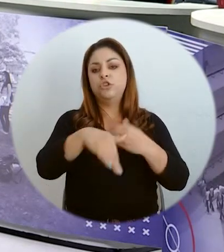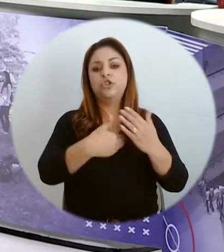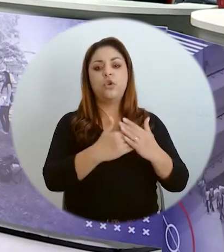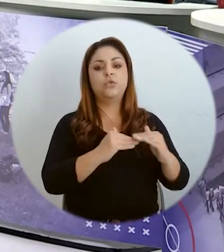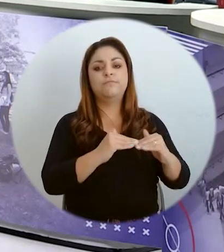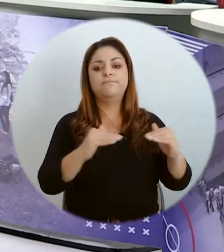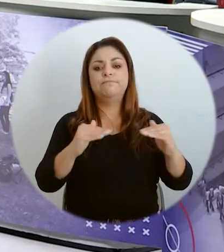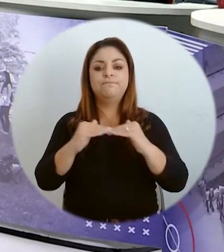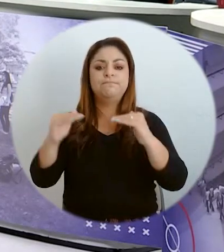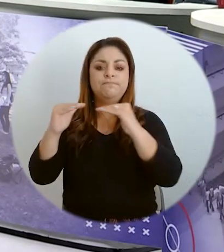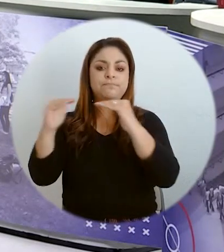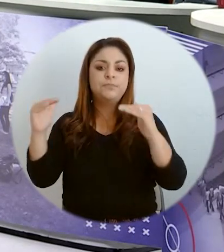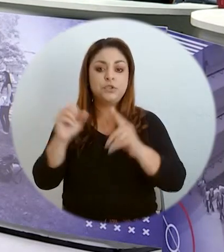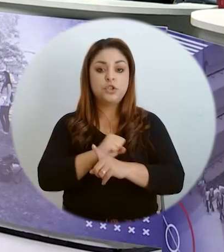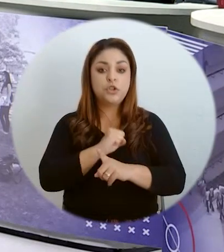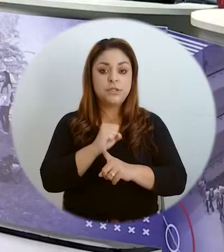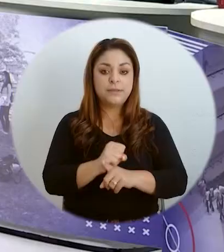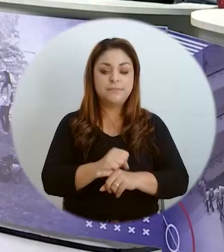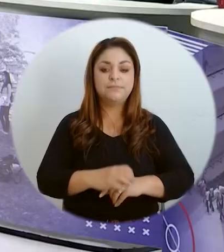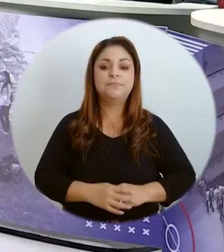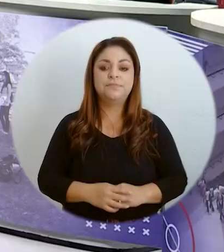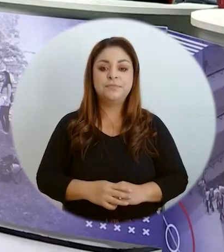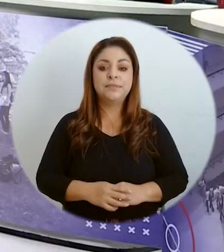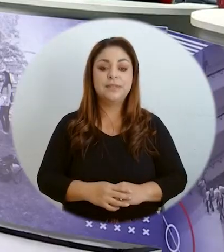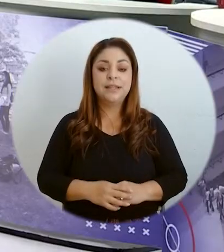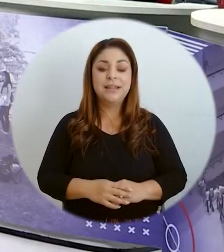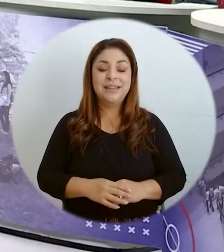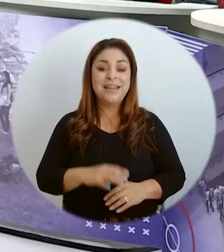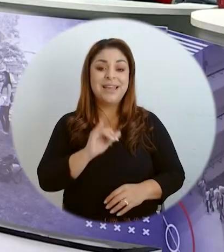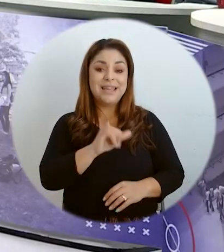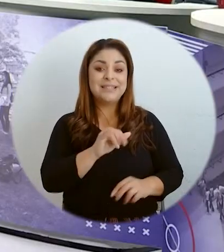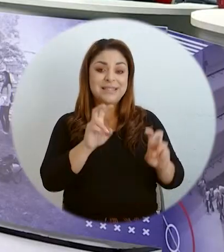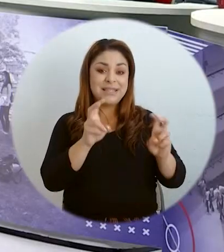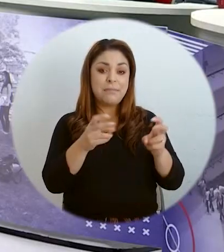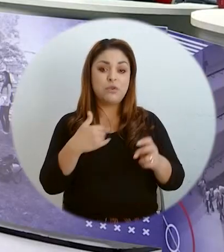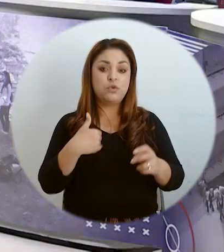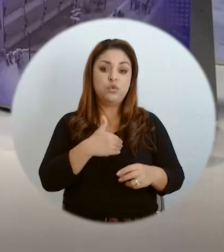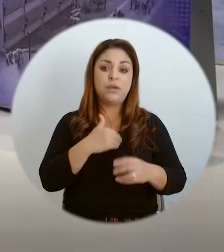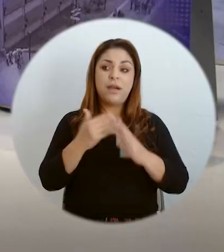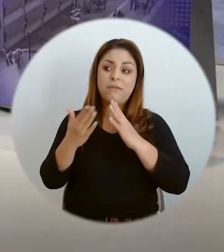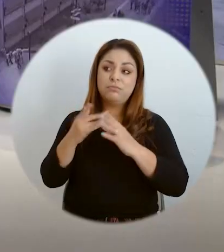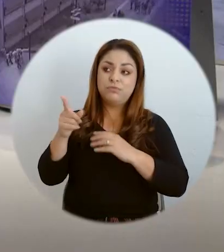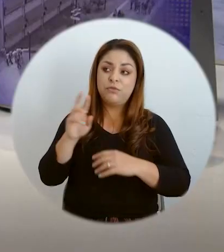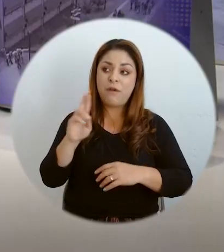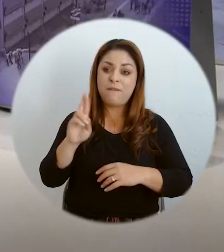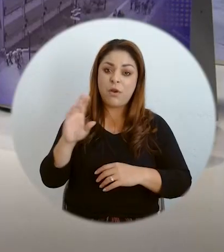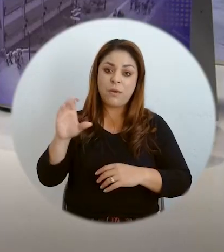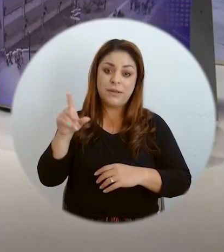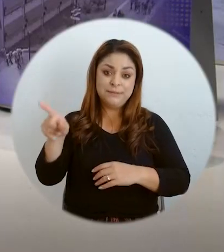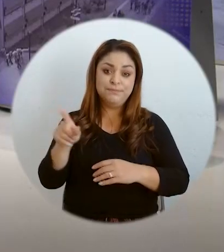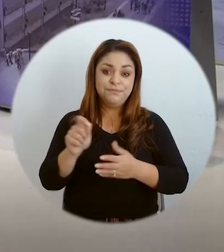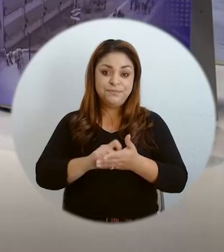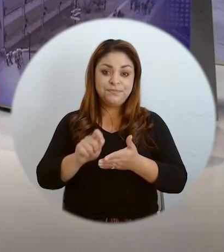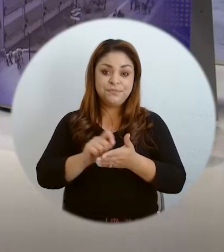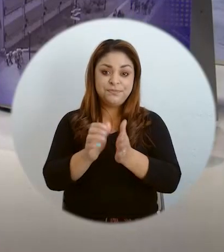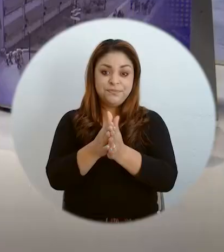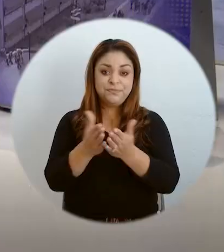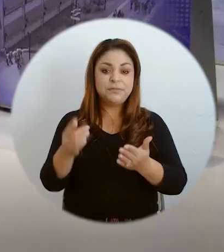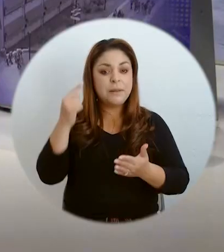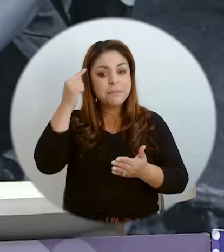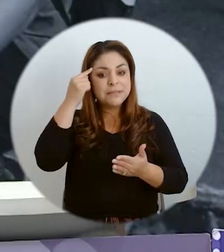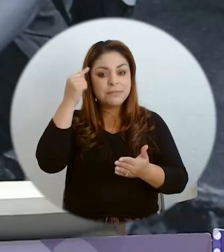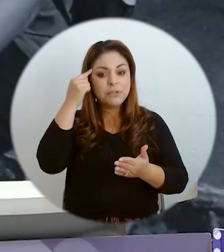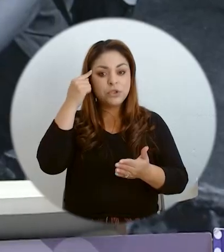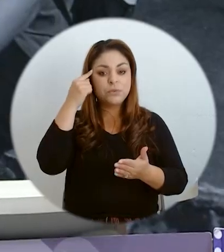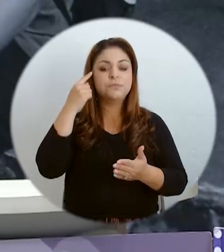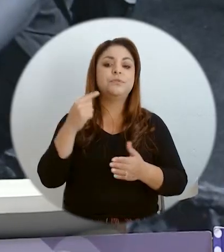sociedad. Sobre este tema nosotros conversamos con Rafael Cuevas, quien es el autor del libro Pensamiento Neoconservador en Centroamérica